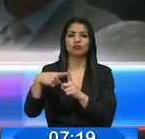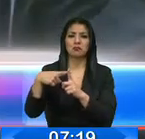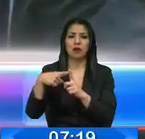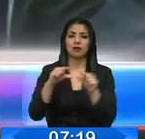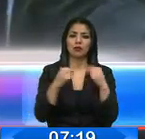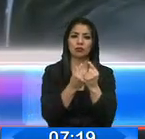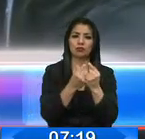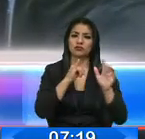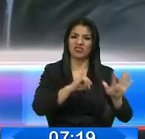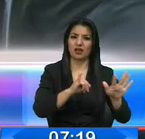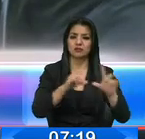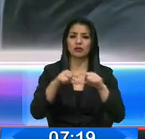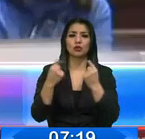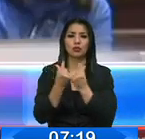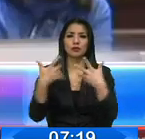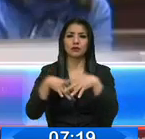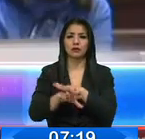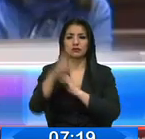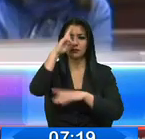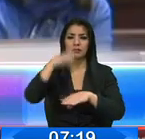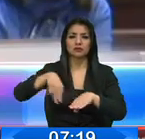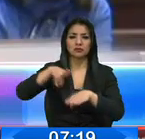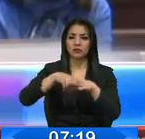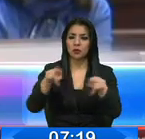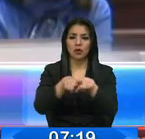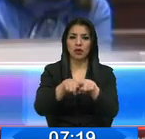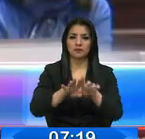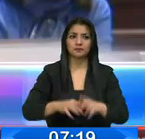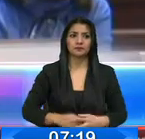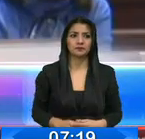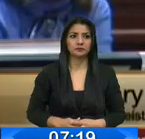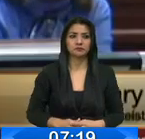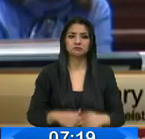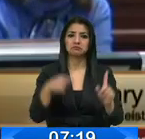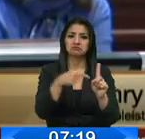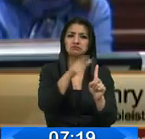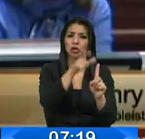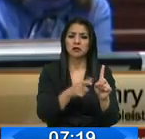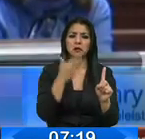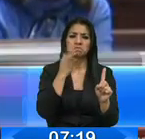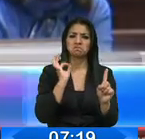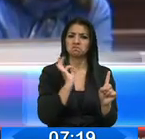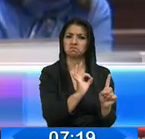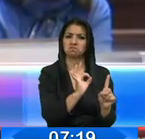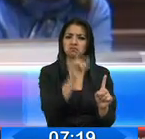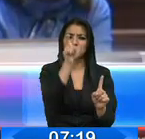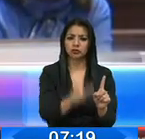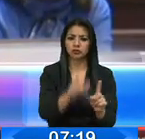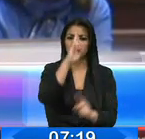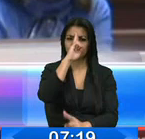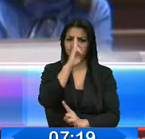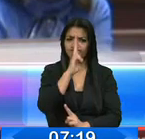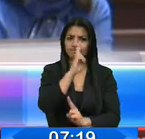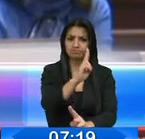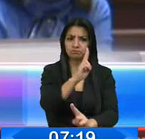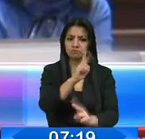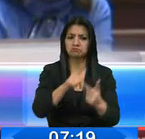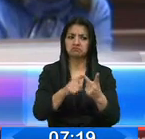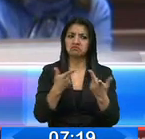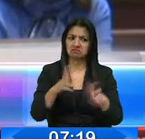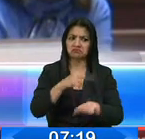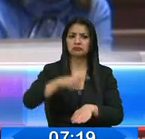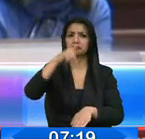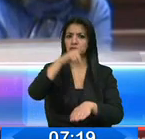y la bancada de Integración Nacional. Es la persona adecuada por ser una persona honesta,